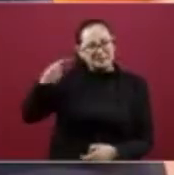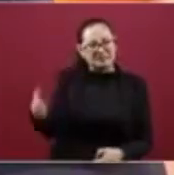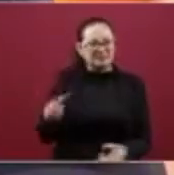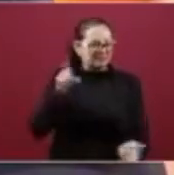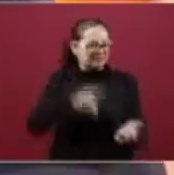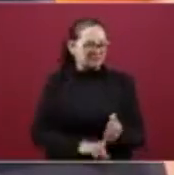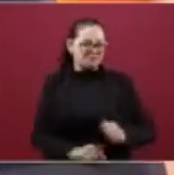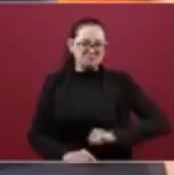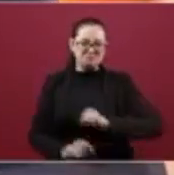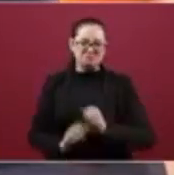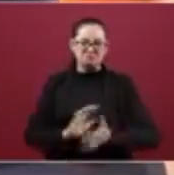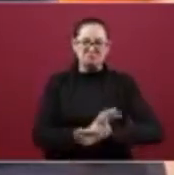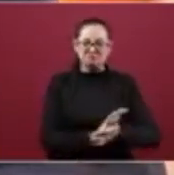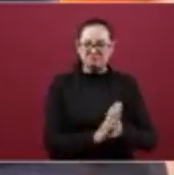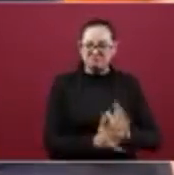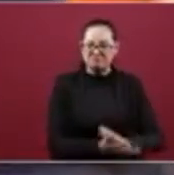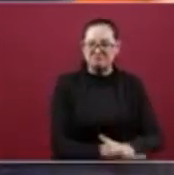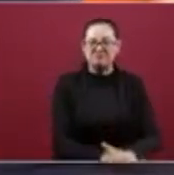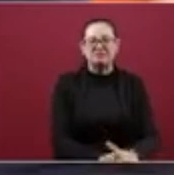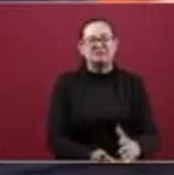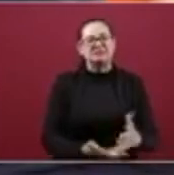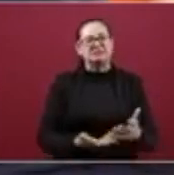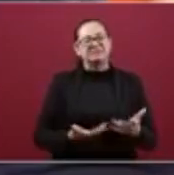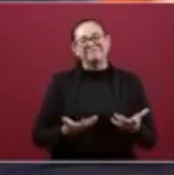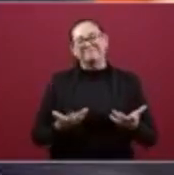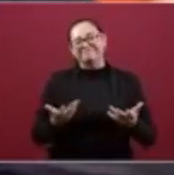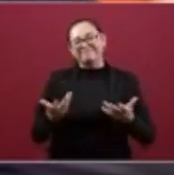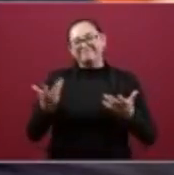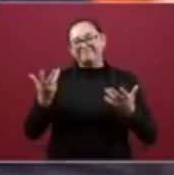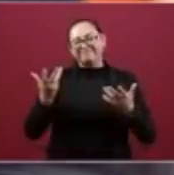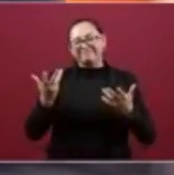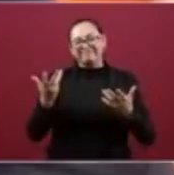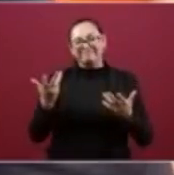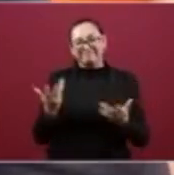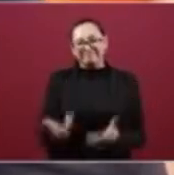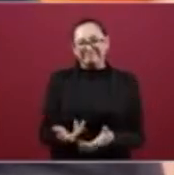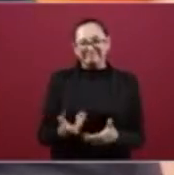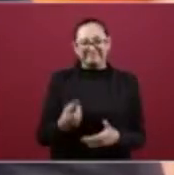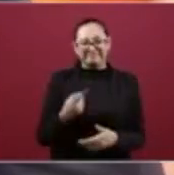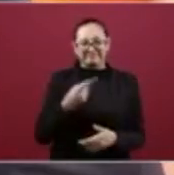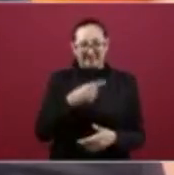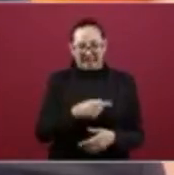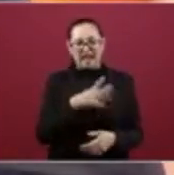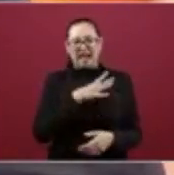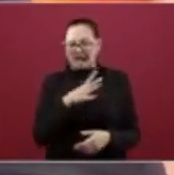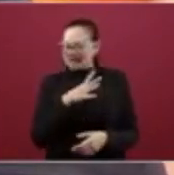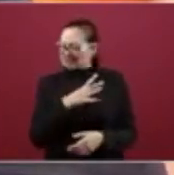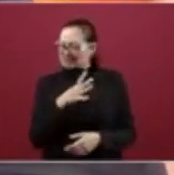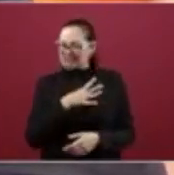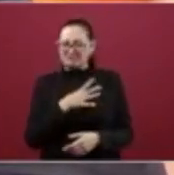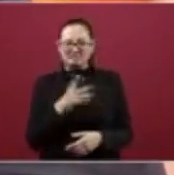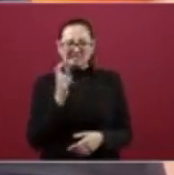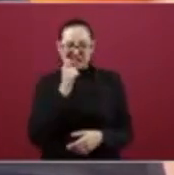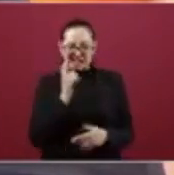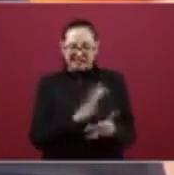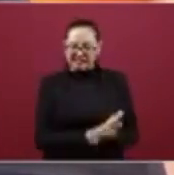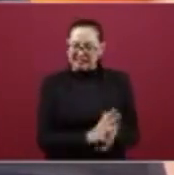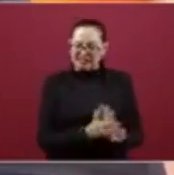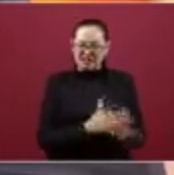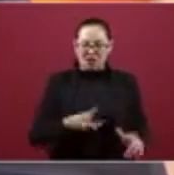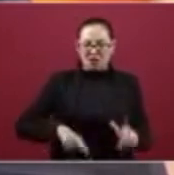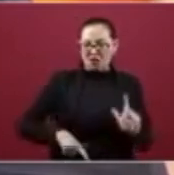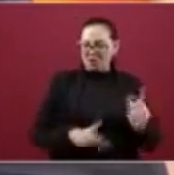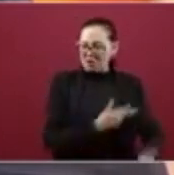influyentismo y con la complicidad de servidores